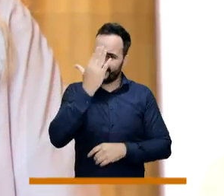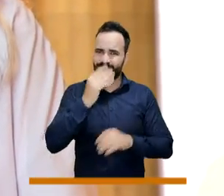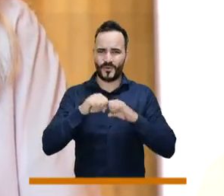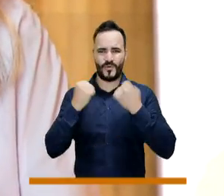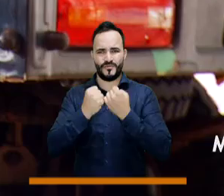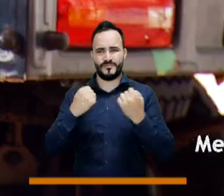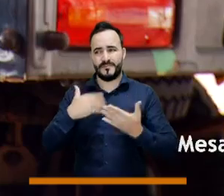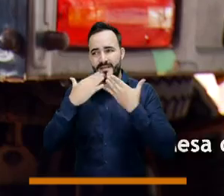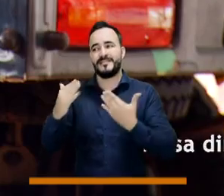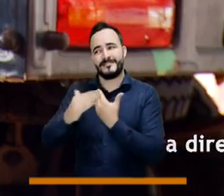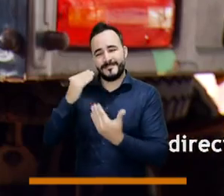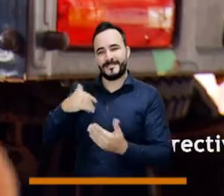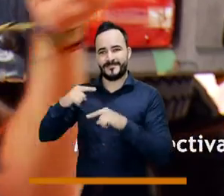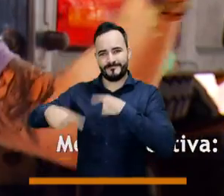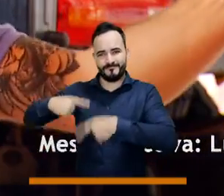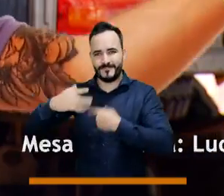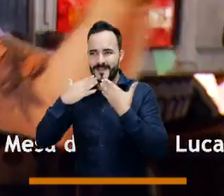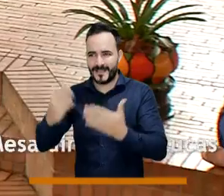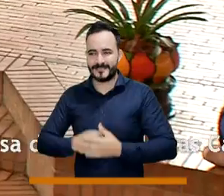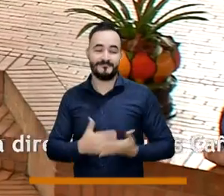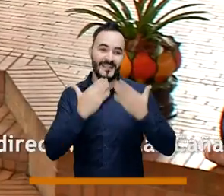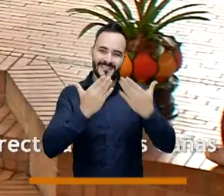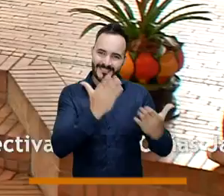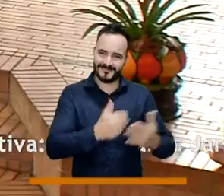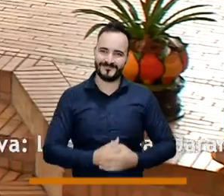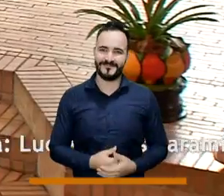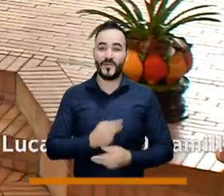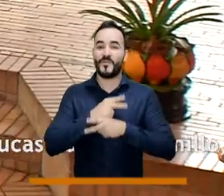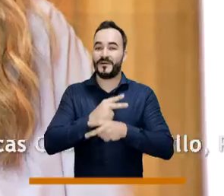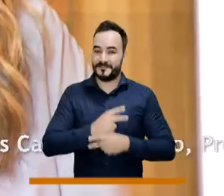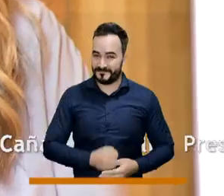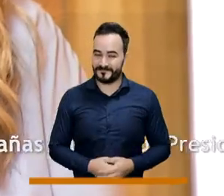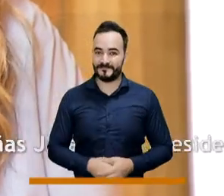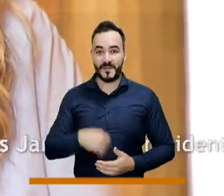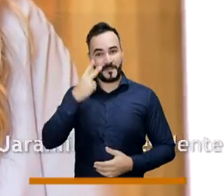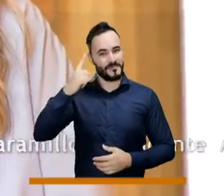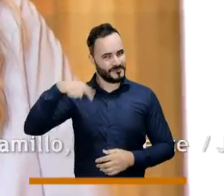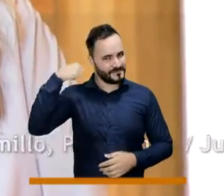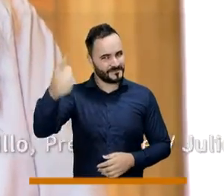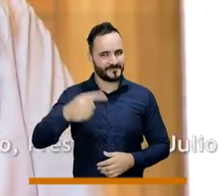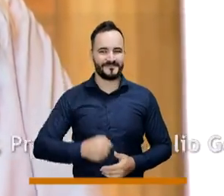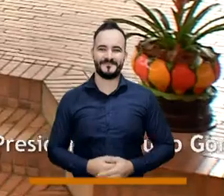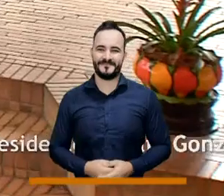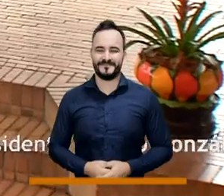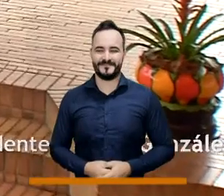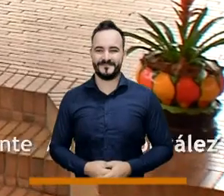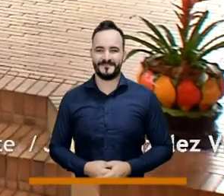invitarnos también a conocer a Moravia. Catherine, muchas gracias. Cuídese mucho. Chao. Nosotros nos vemos en una próxima.